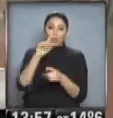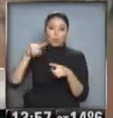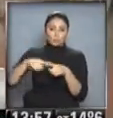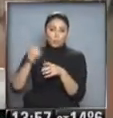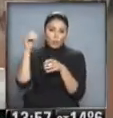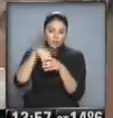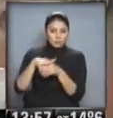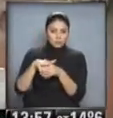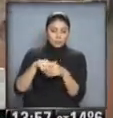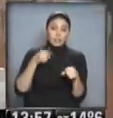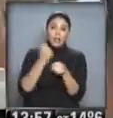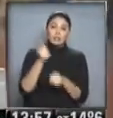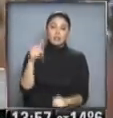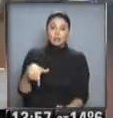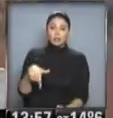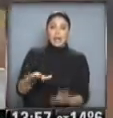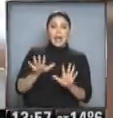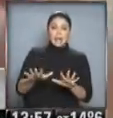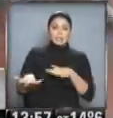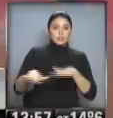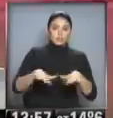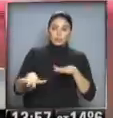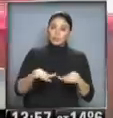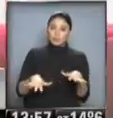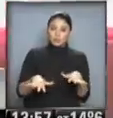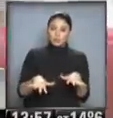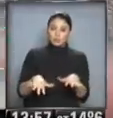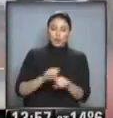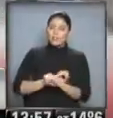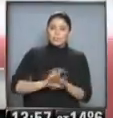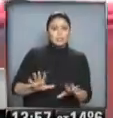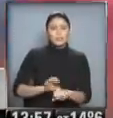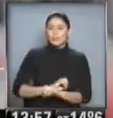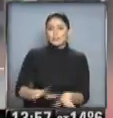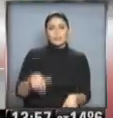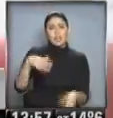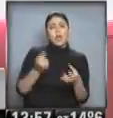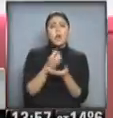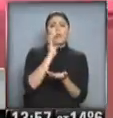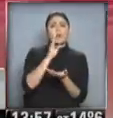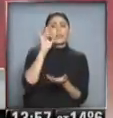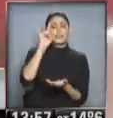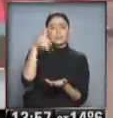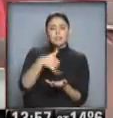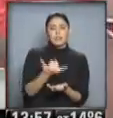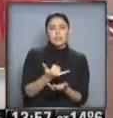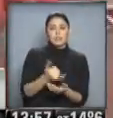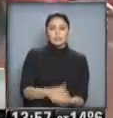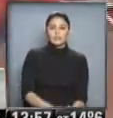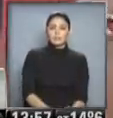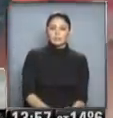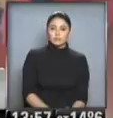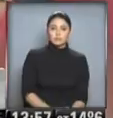Por ahora, este es el clima feo, horrible, que se vive en Independiente por estos días,